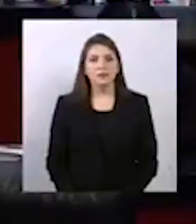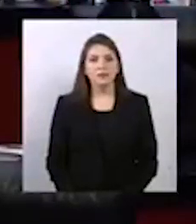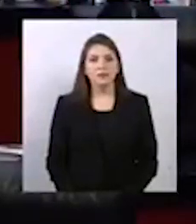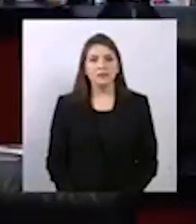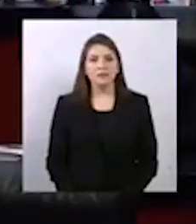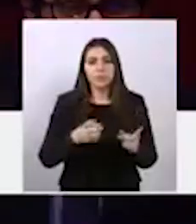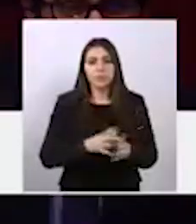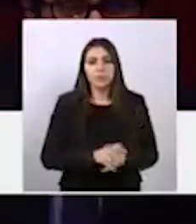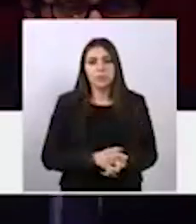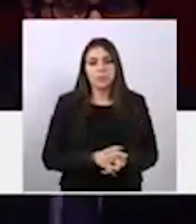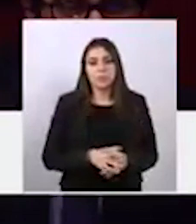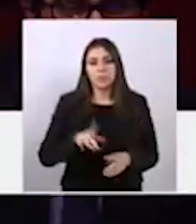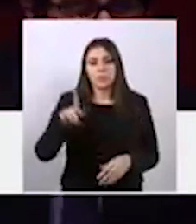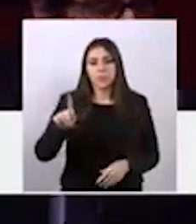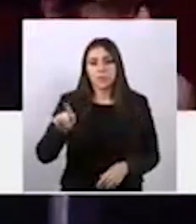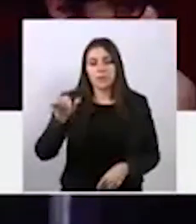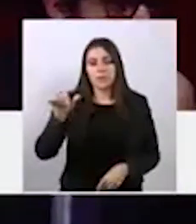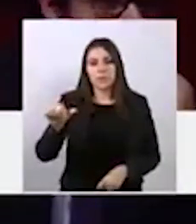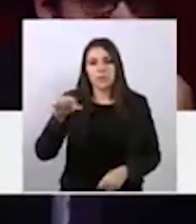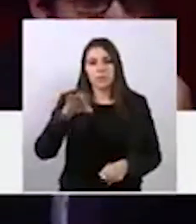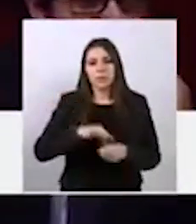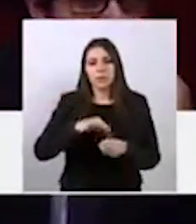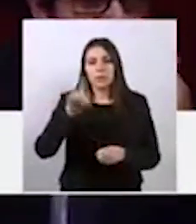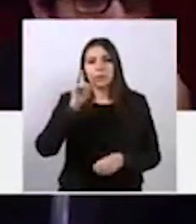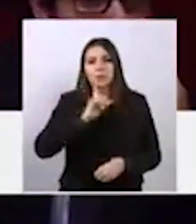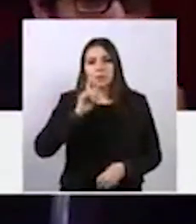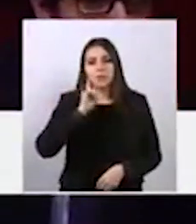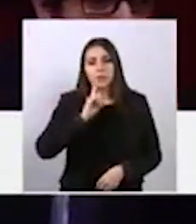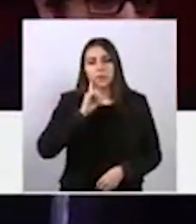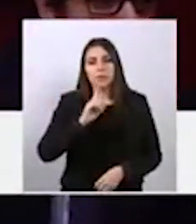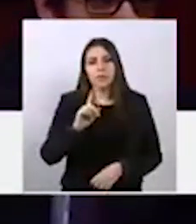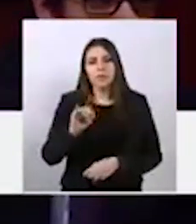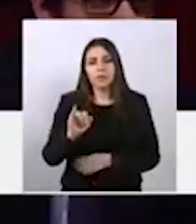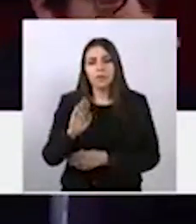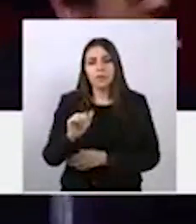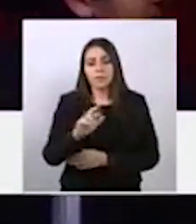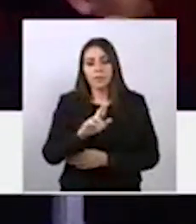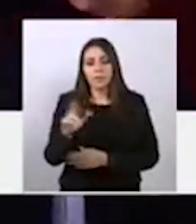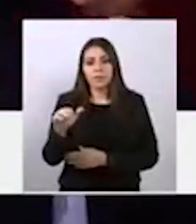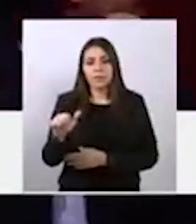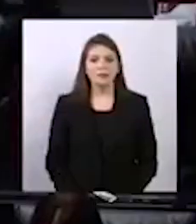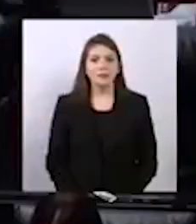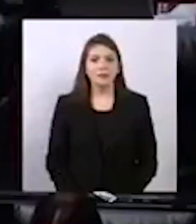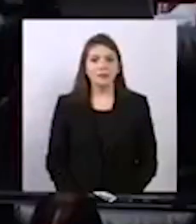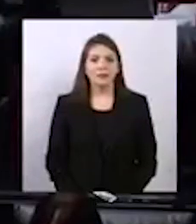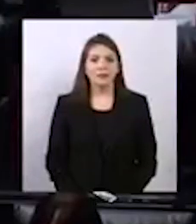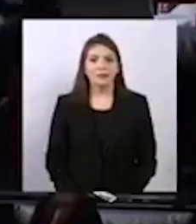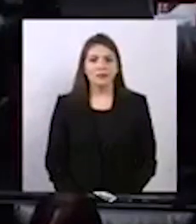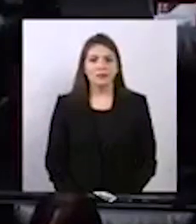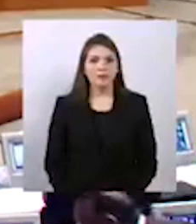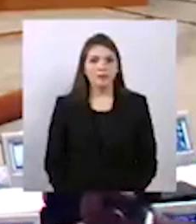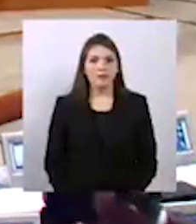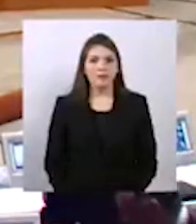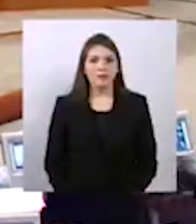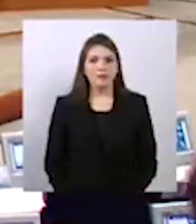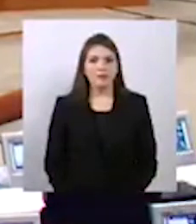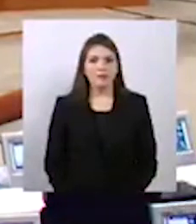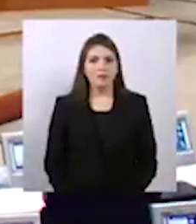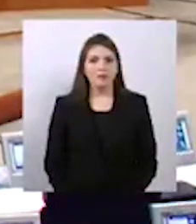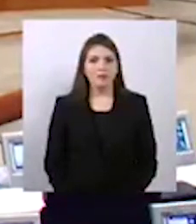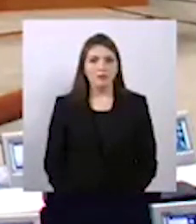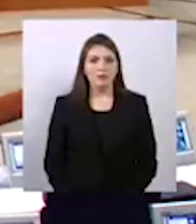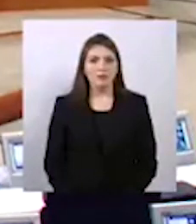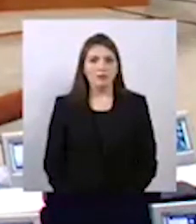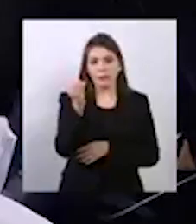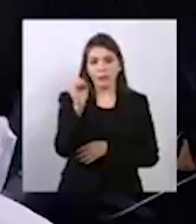emitieron 76 votos en favor de la ciudadana Piedra Ibarra María de Rosario. Este jueves se realizó